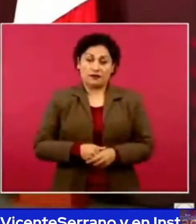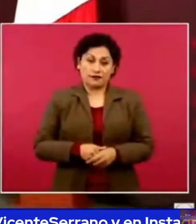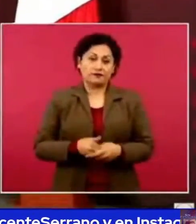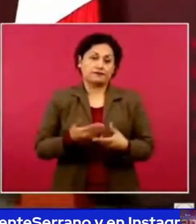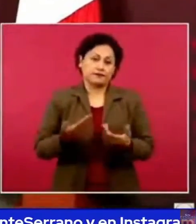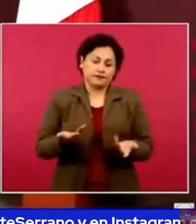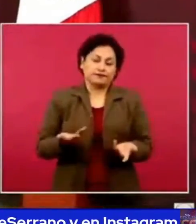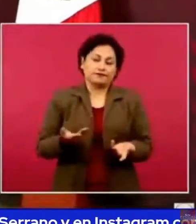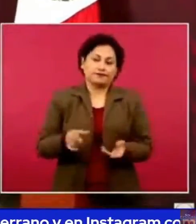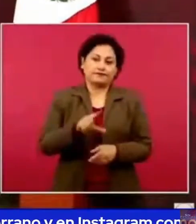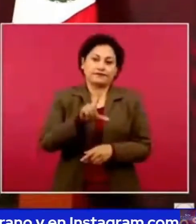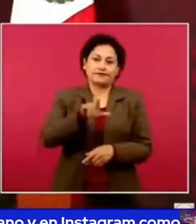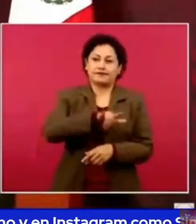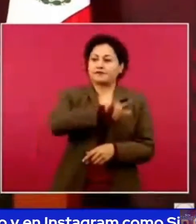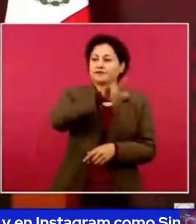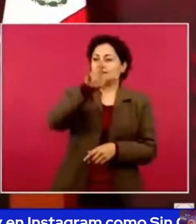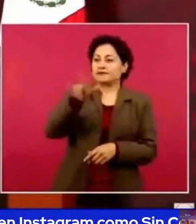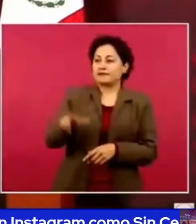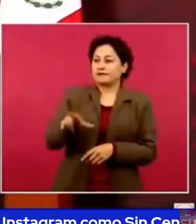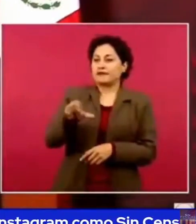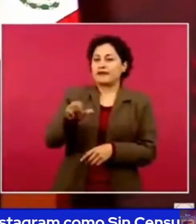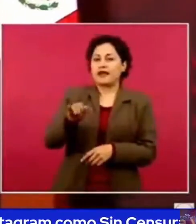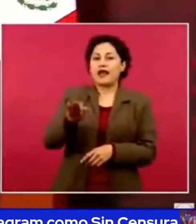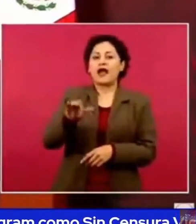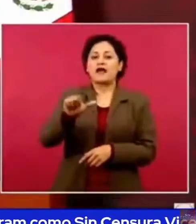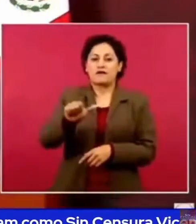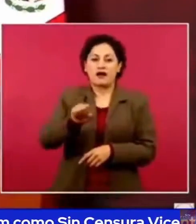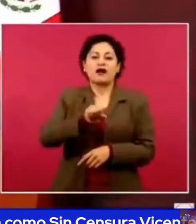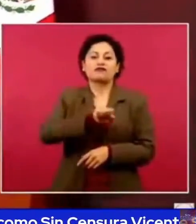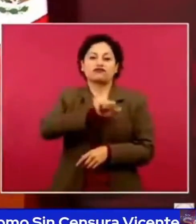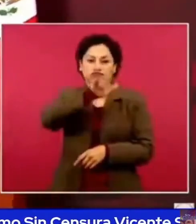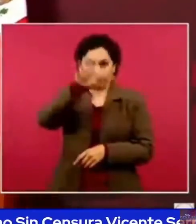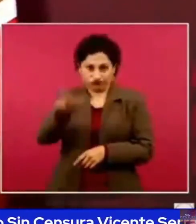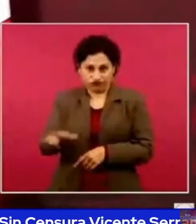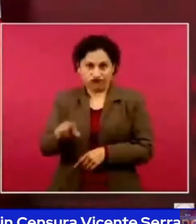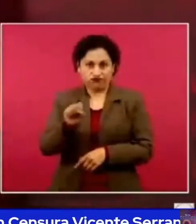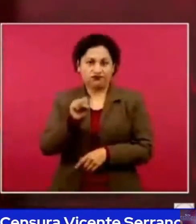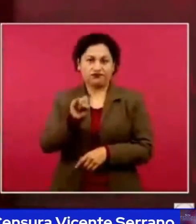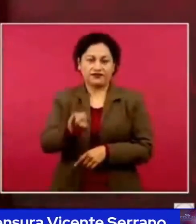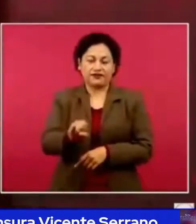del presidente Biden en el aeropuerto Felipe Ángeles.